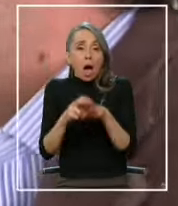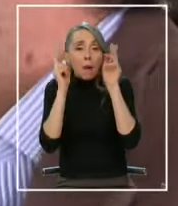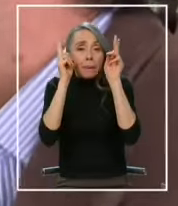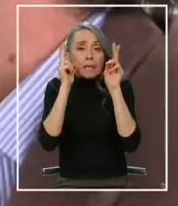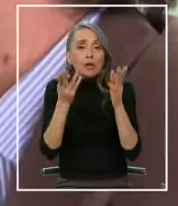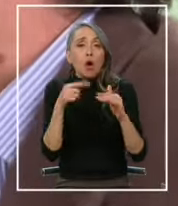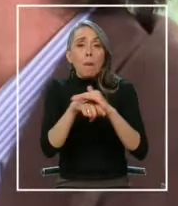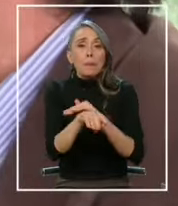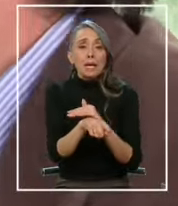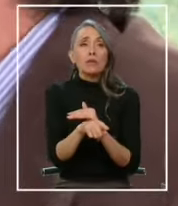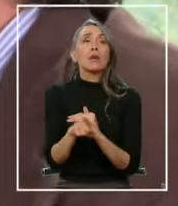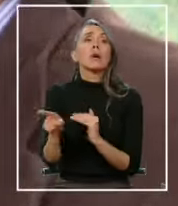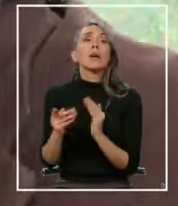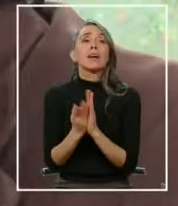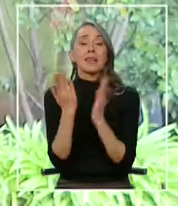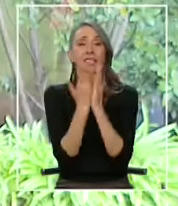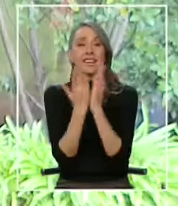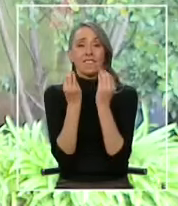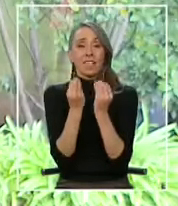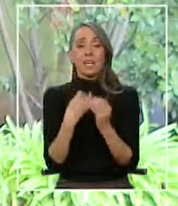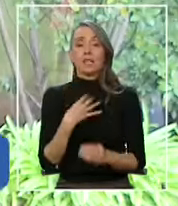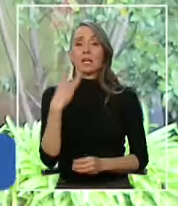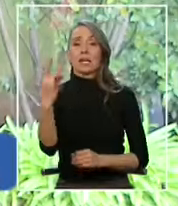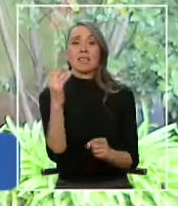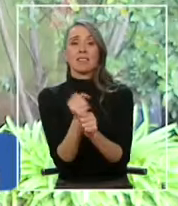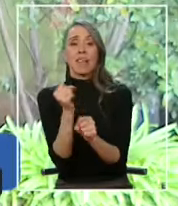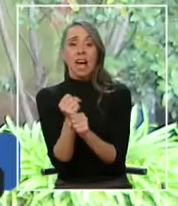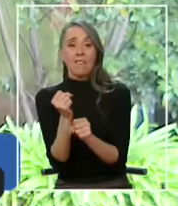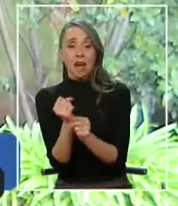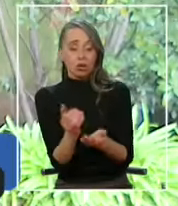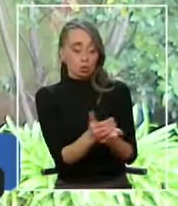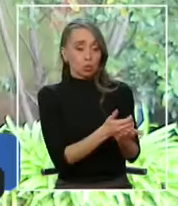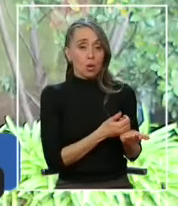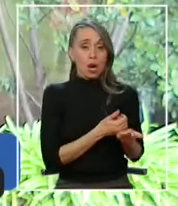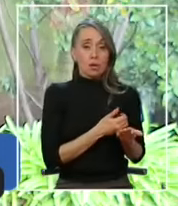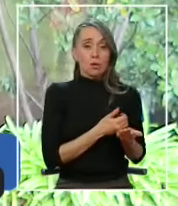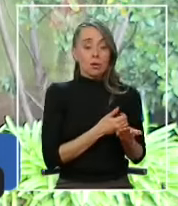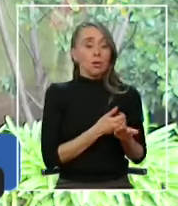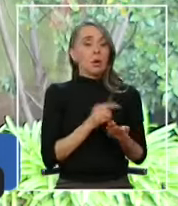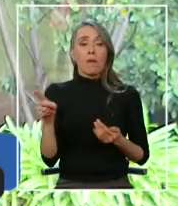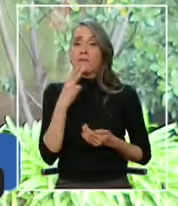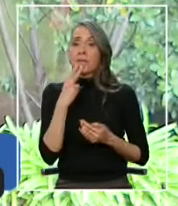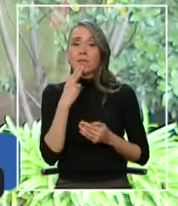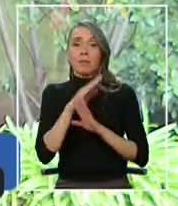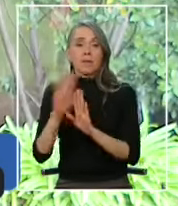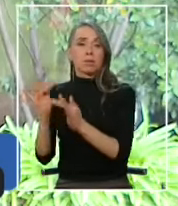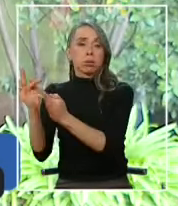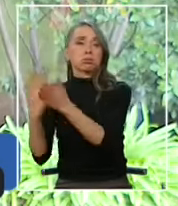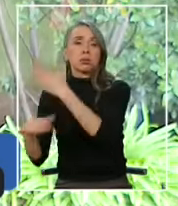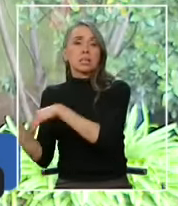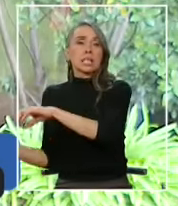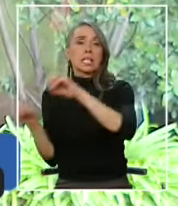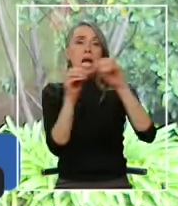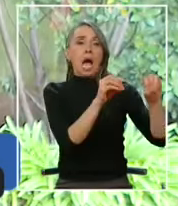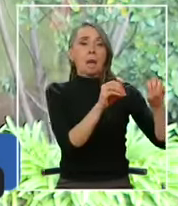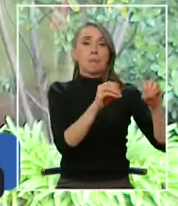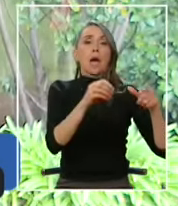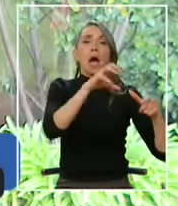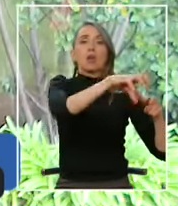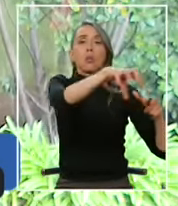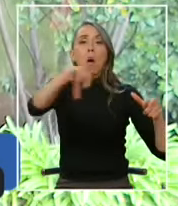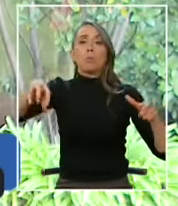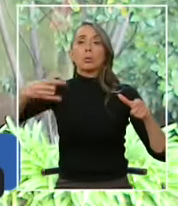que hacen cuando les empieza a ir bien y empiezan a trabajar y a tener algún tipo de ingreso? Se cambian de esas zonas, de zonas del lado